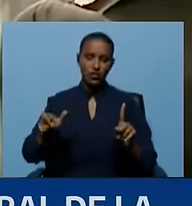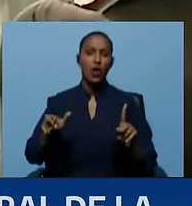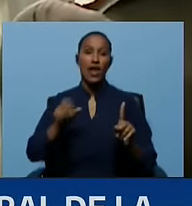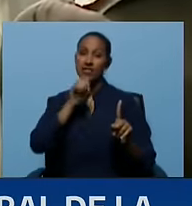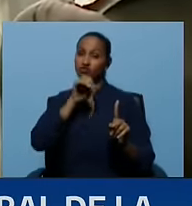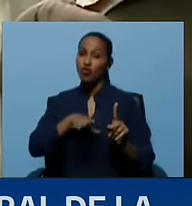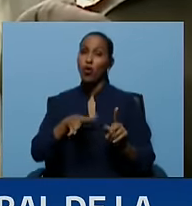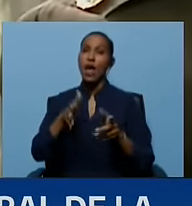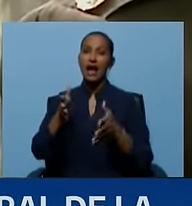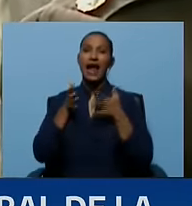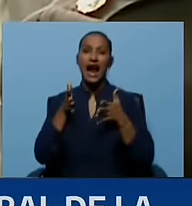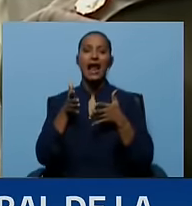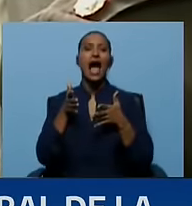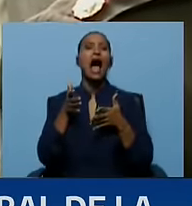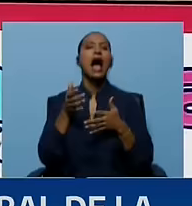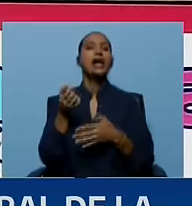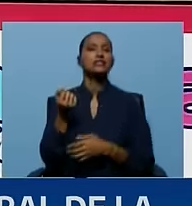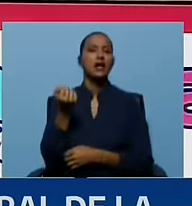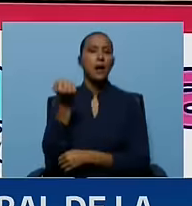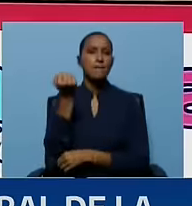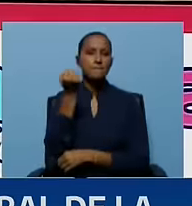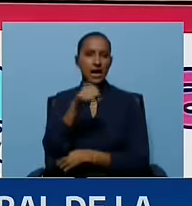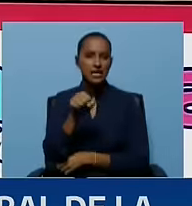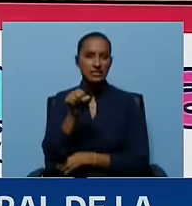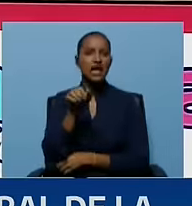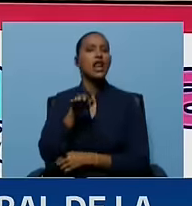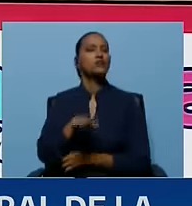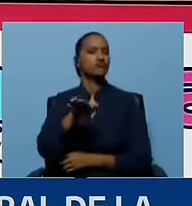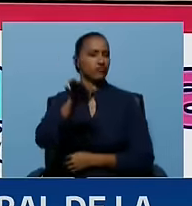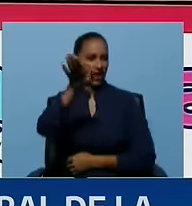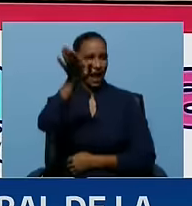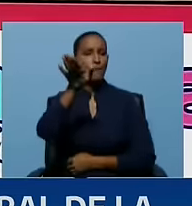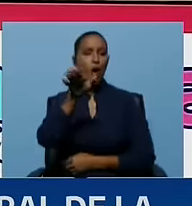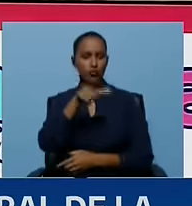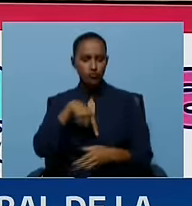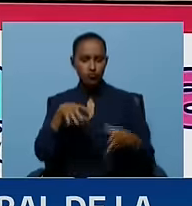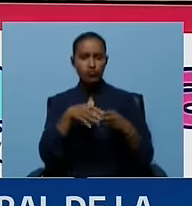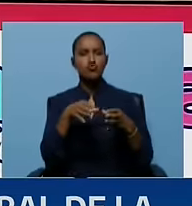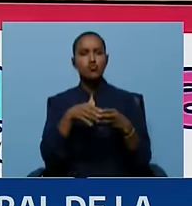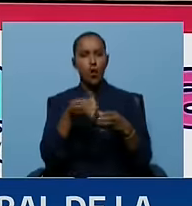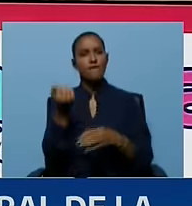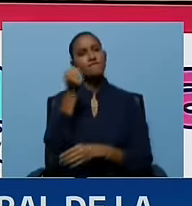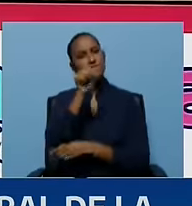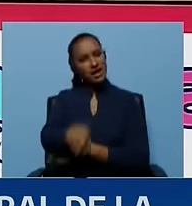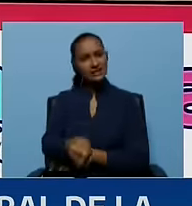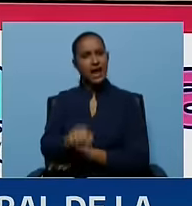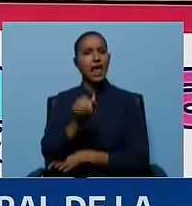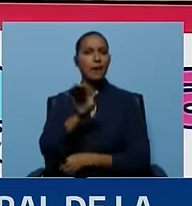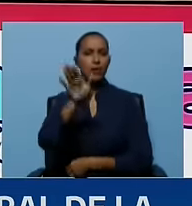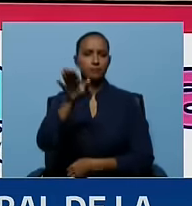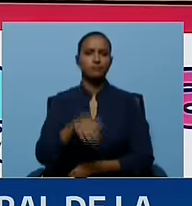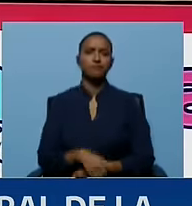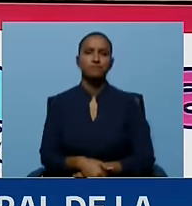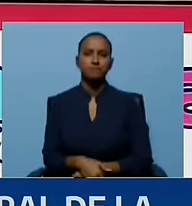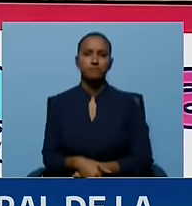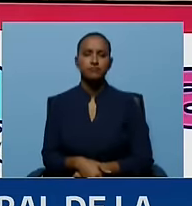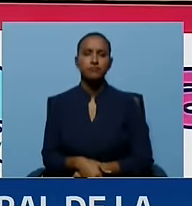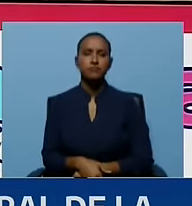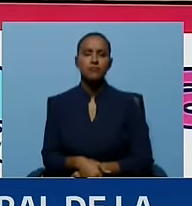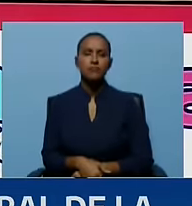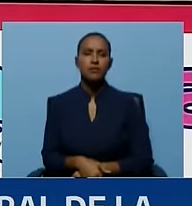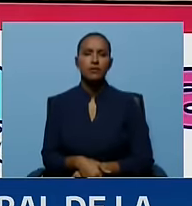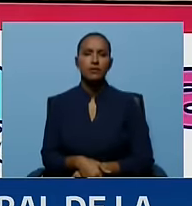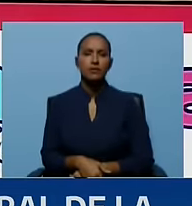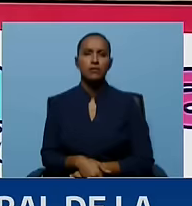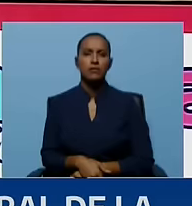Y en aquella época triunfó la traición. la oligarquía de los apellidos se alió